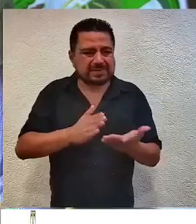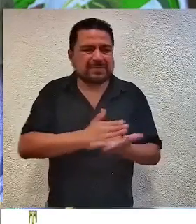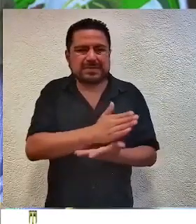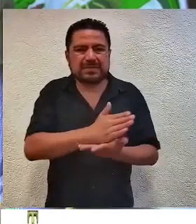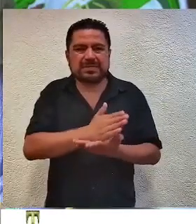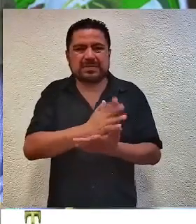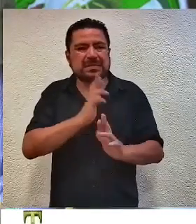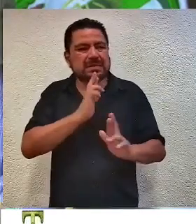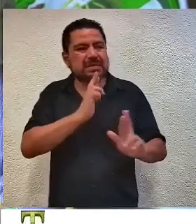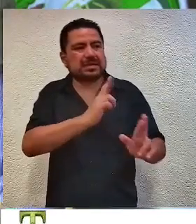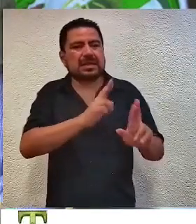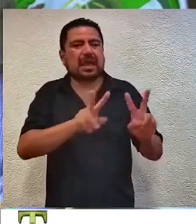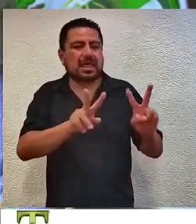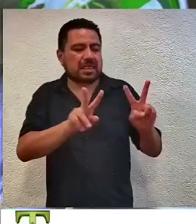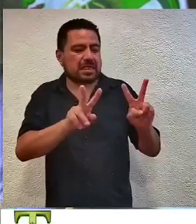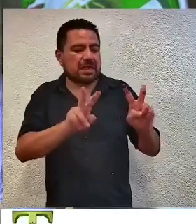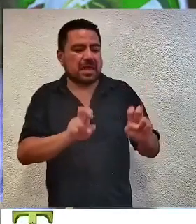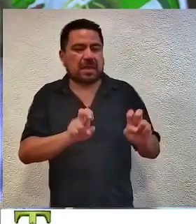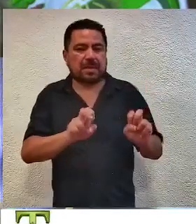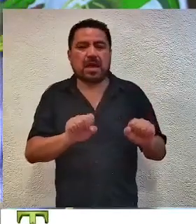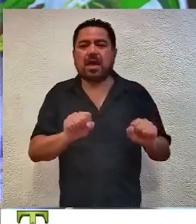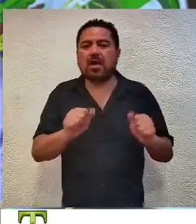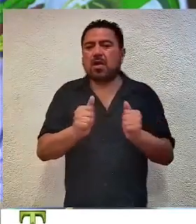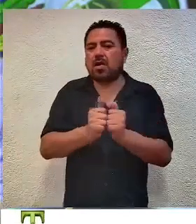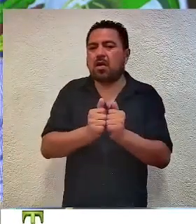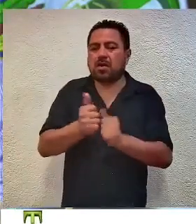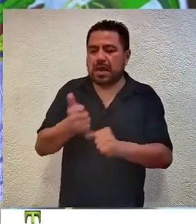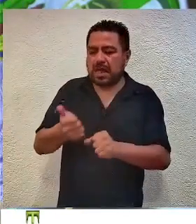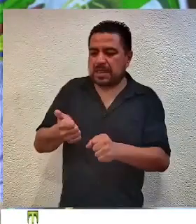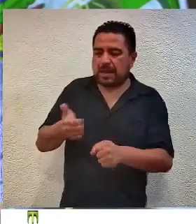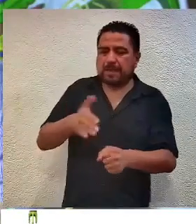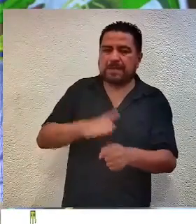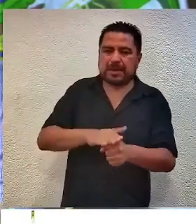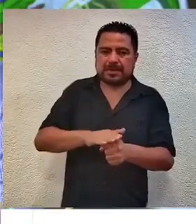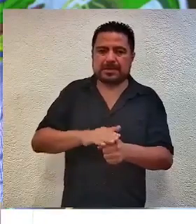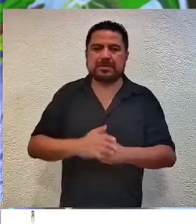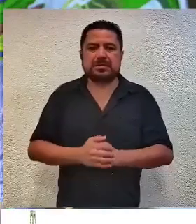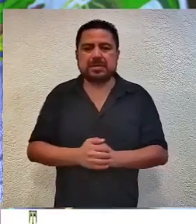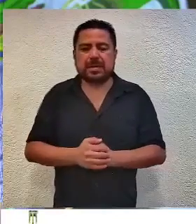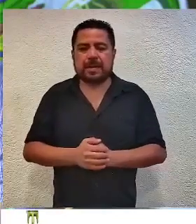resolvió que son asuntos de índole administrativo.